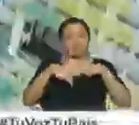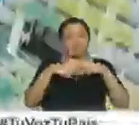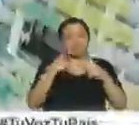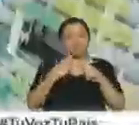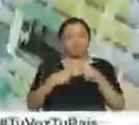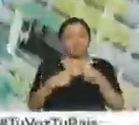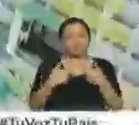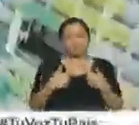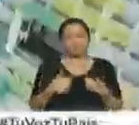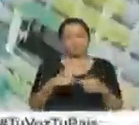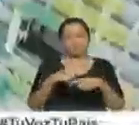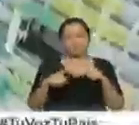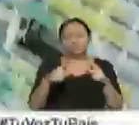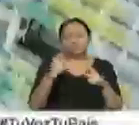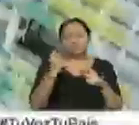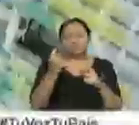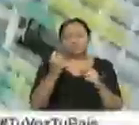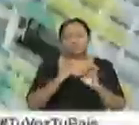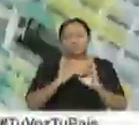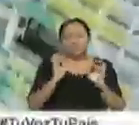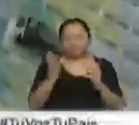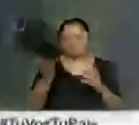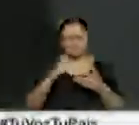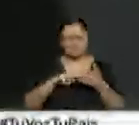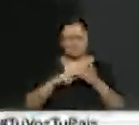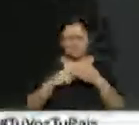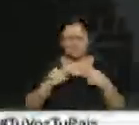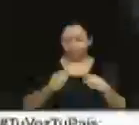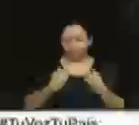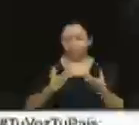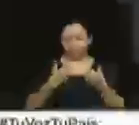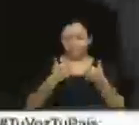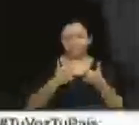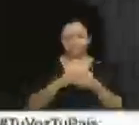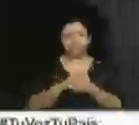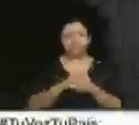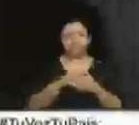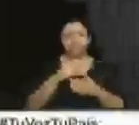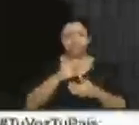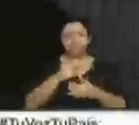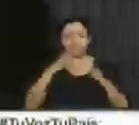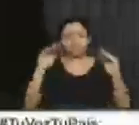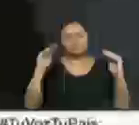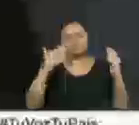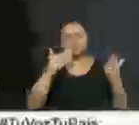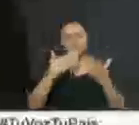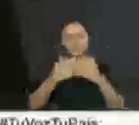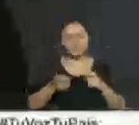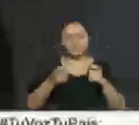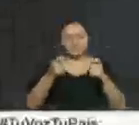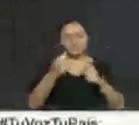Quito. No entendieron absolutamente nada. Qué bueno despedirme entregando esta obra